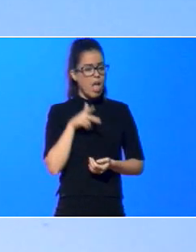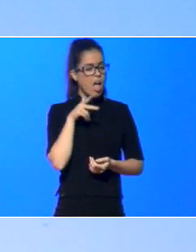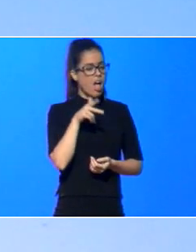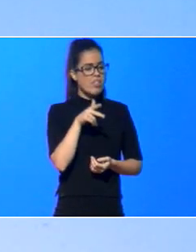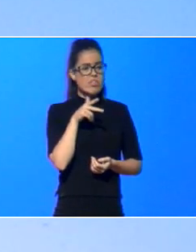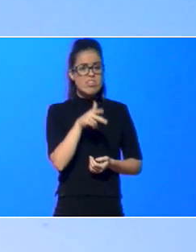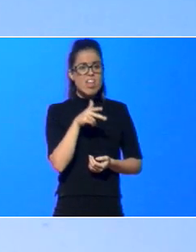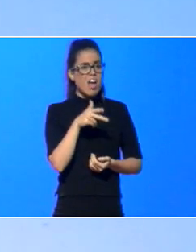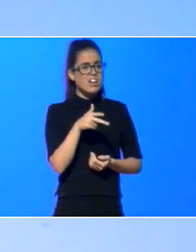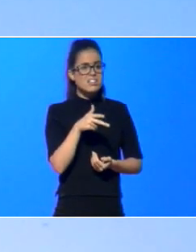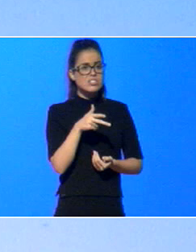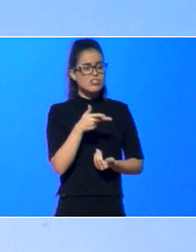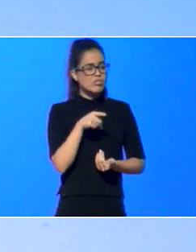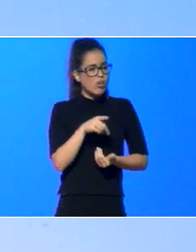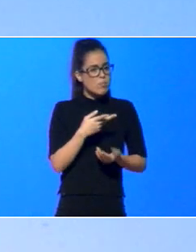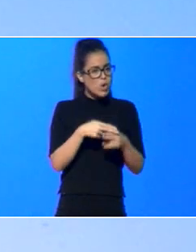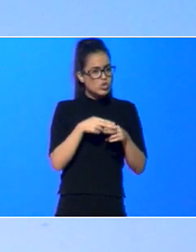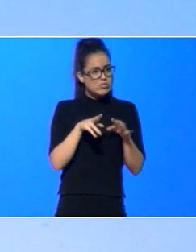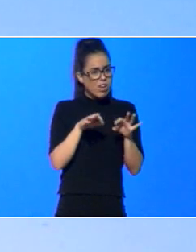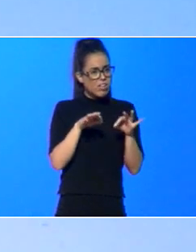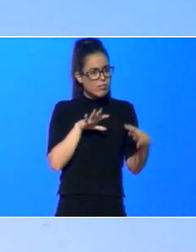a este tipo de políticas